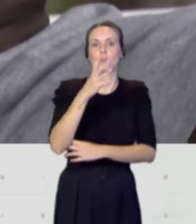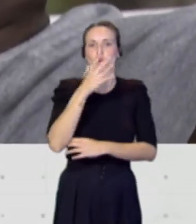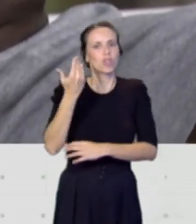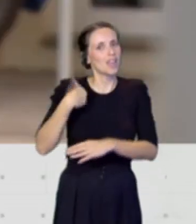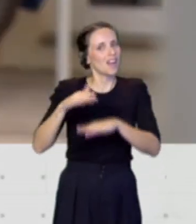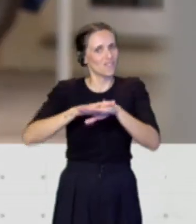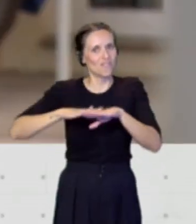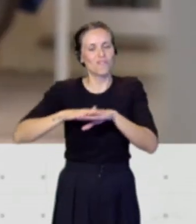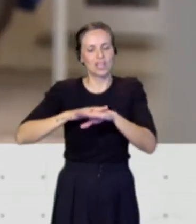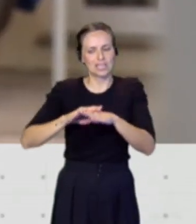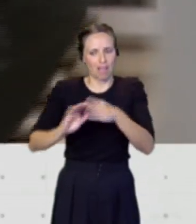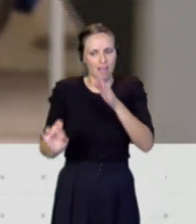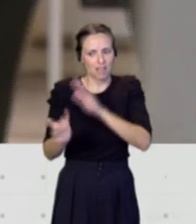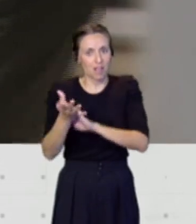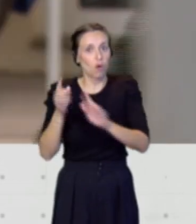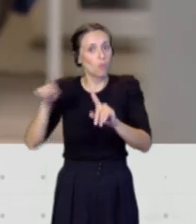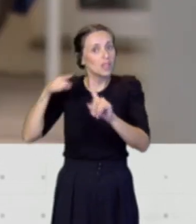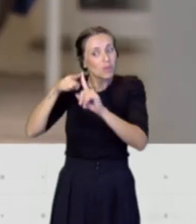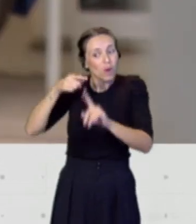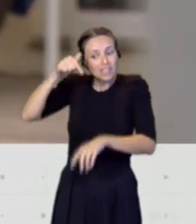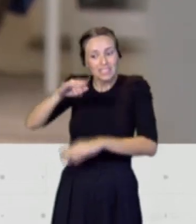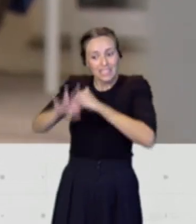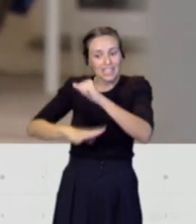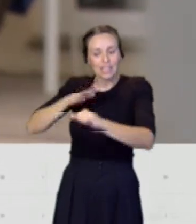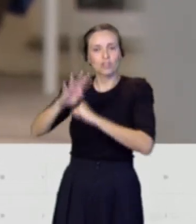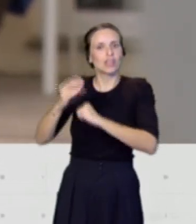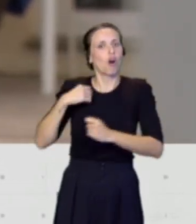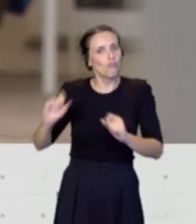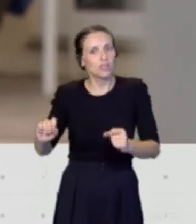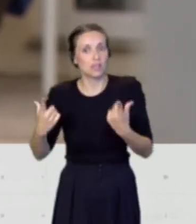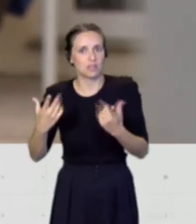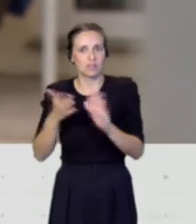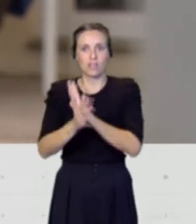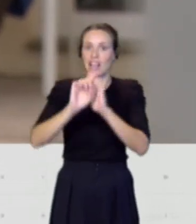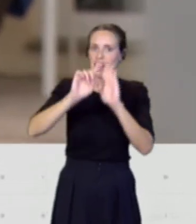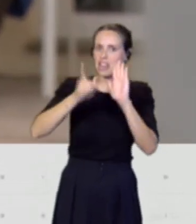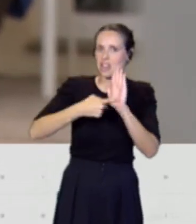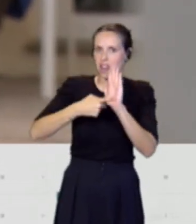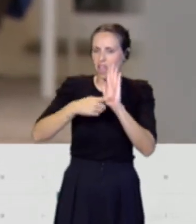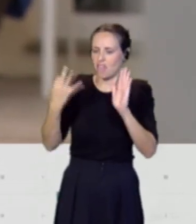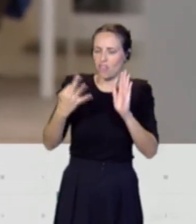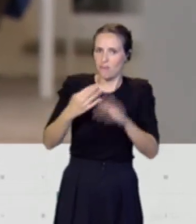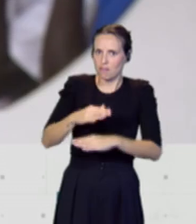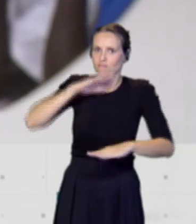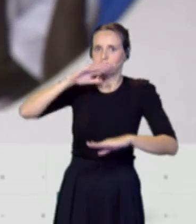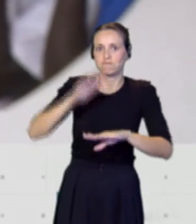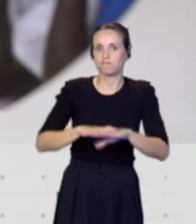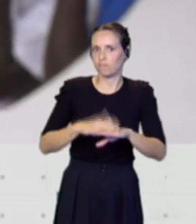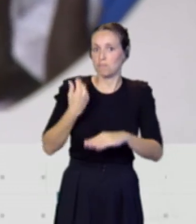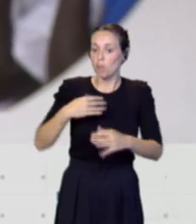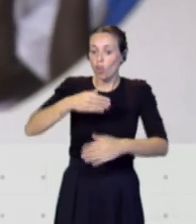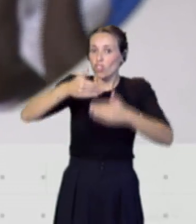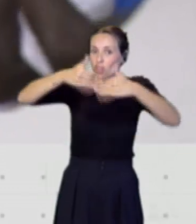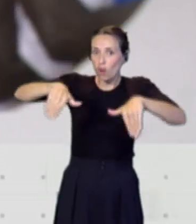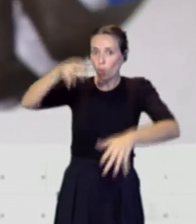vigor en esta legislatura. Hemos creado un nuevo sistema con leyes directamente vinculantes que generan derechos que son invocables ante los tribunales de justicia. Eso